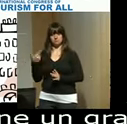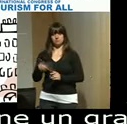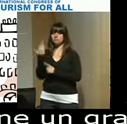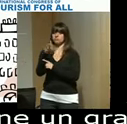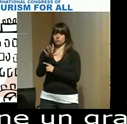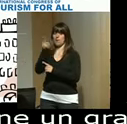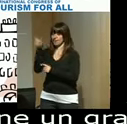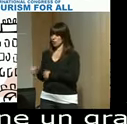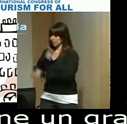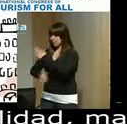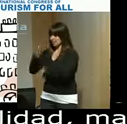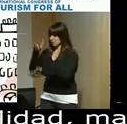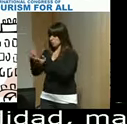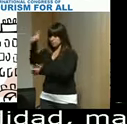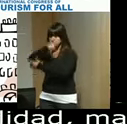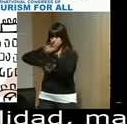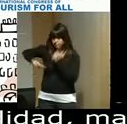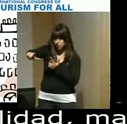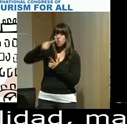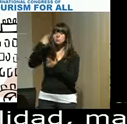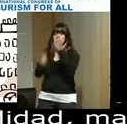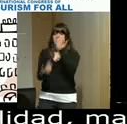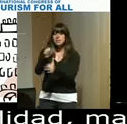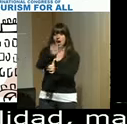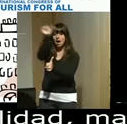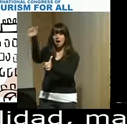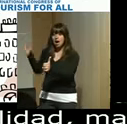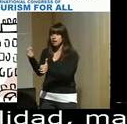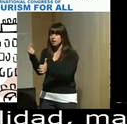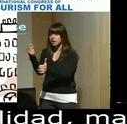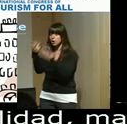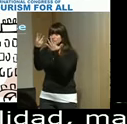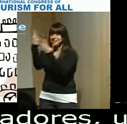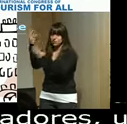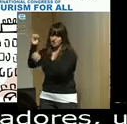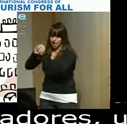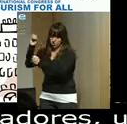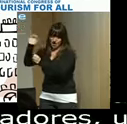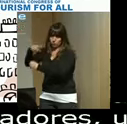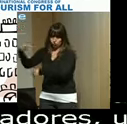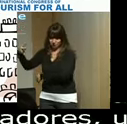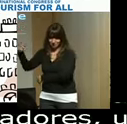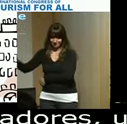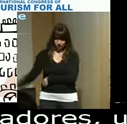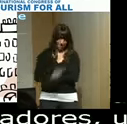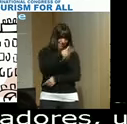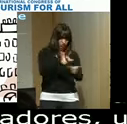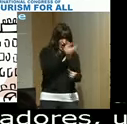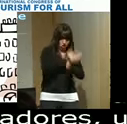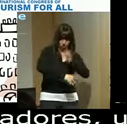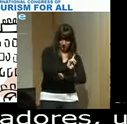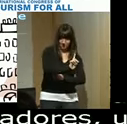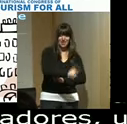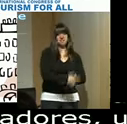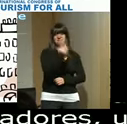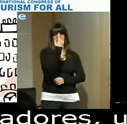gasta diariamente a la hora de viajar 89 euros y una persona sin discapacidad no llega a los 50. Los criterios de